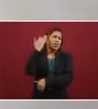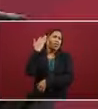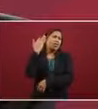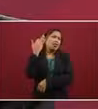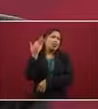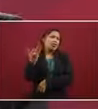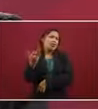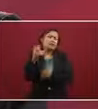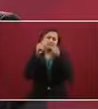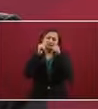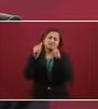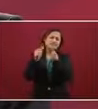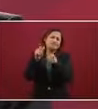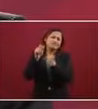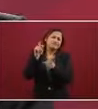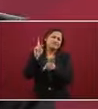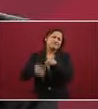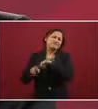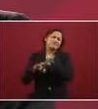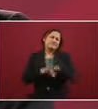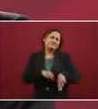Y entonces se recurría